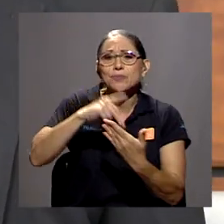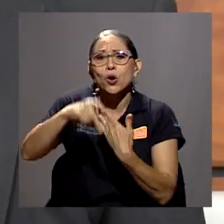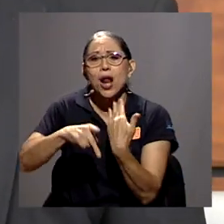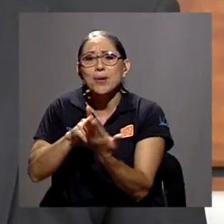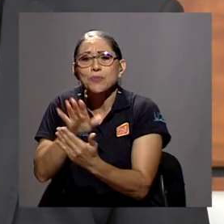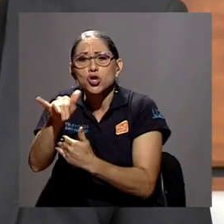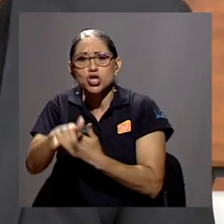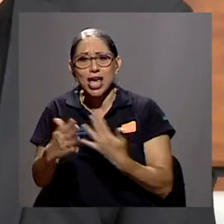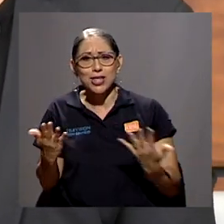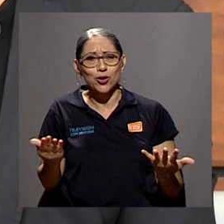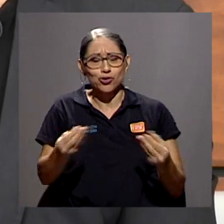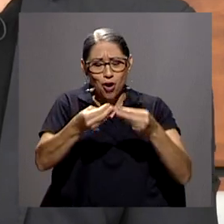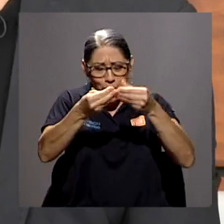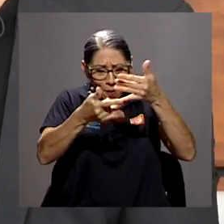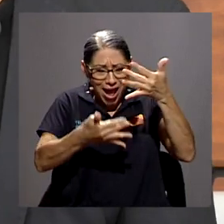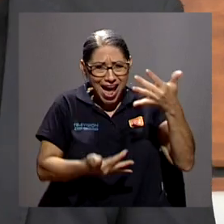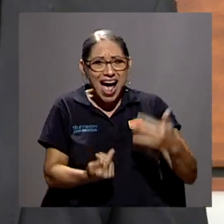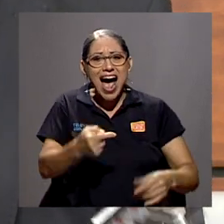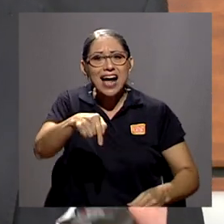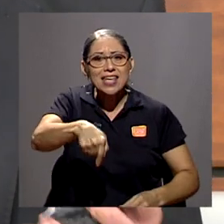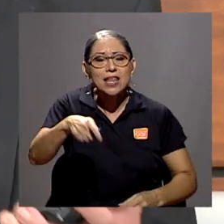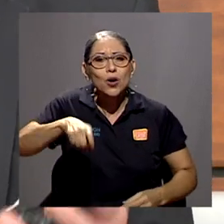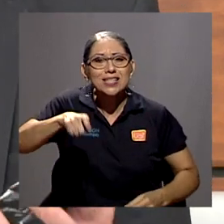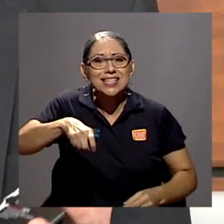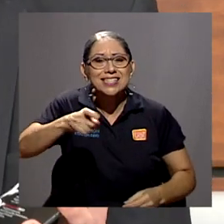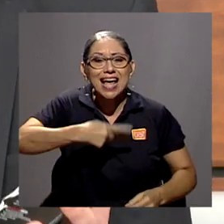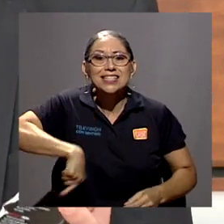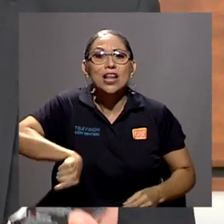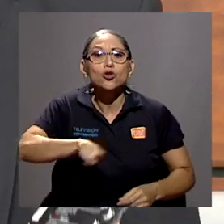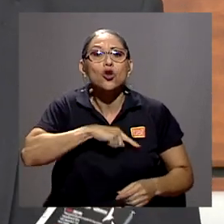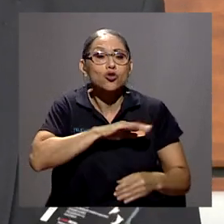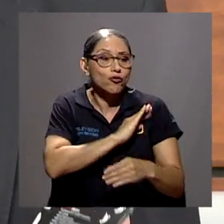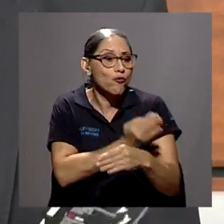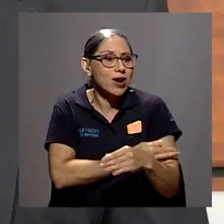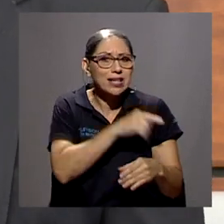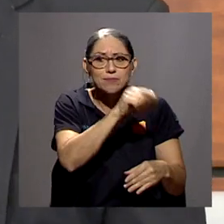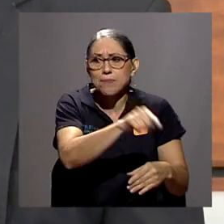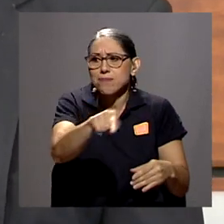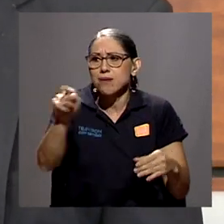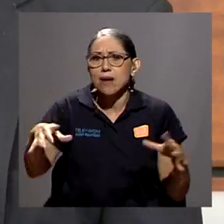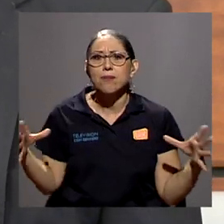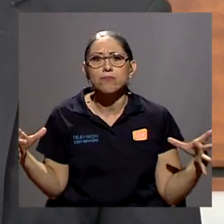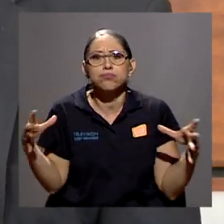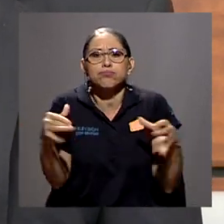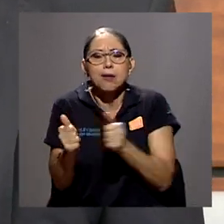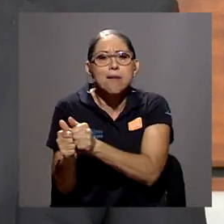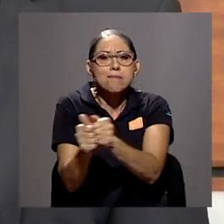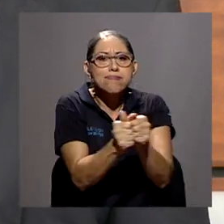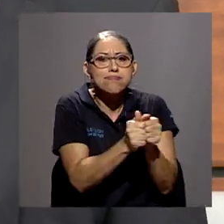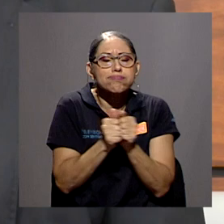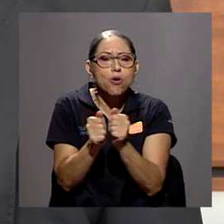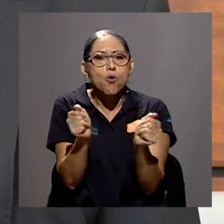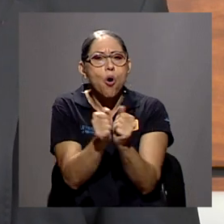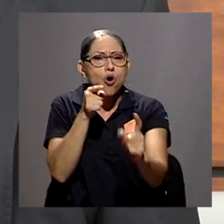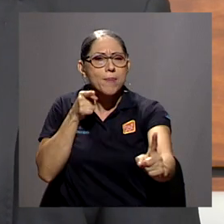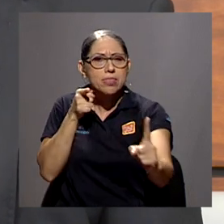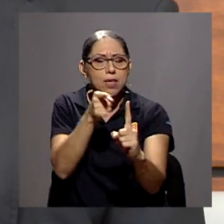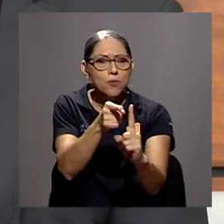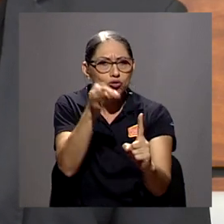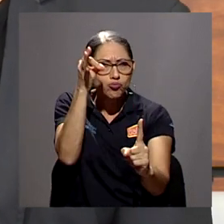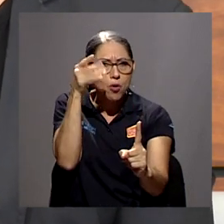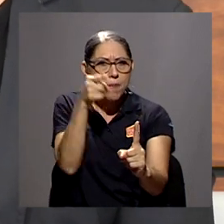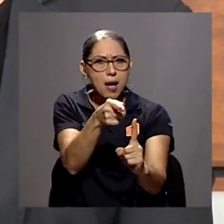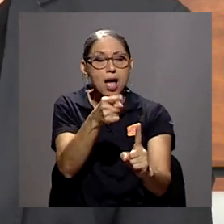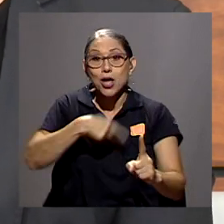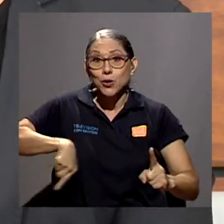aquí lo que se necesita es que nosotros unamos nuestras fuerzas y podamos tener objetivos claros en ese sentido creo que como